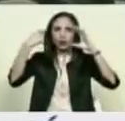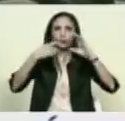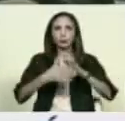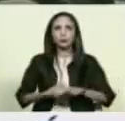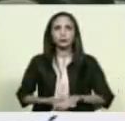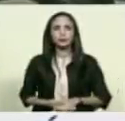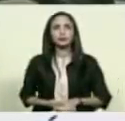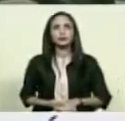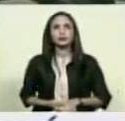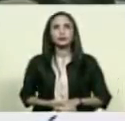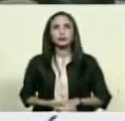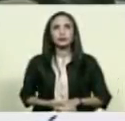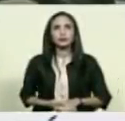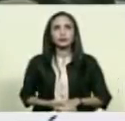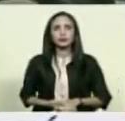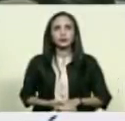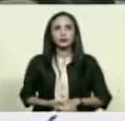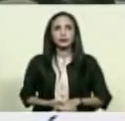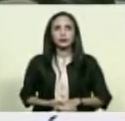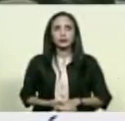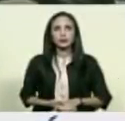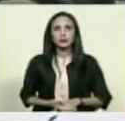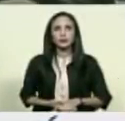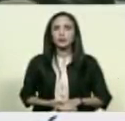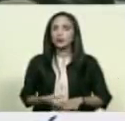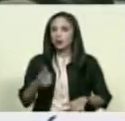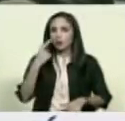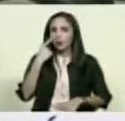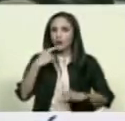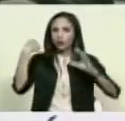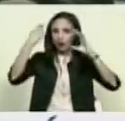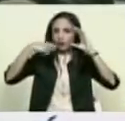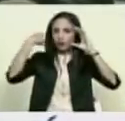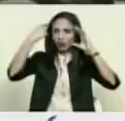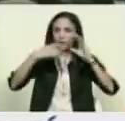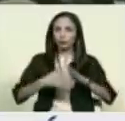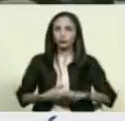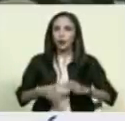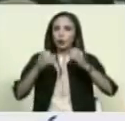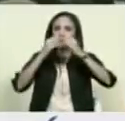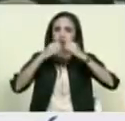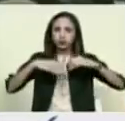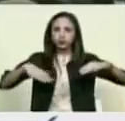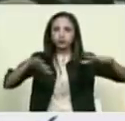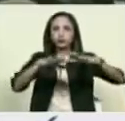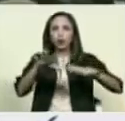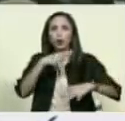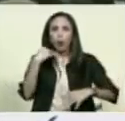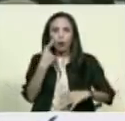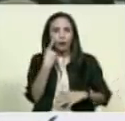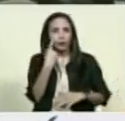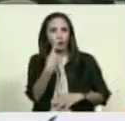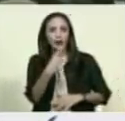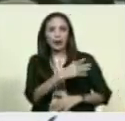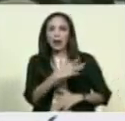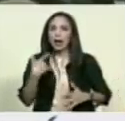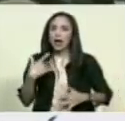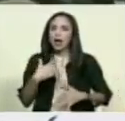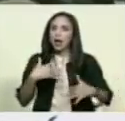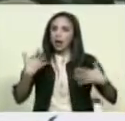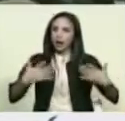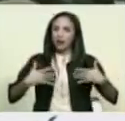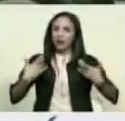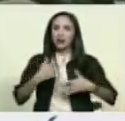sí está bueno. De esto podemos hacer un videito para lanzarlo por todas las redes sociales para que la juventud se contagie de